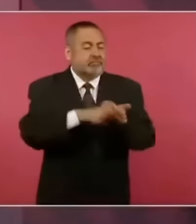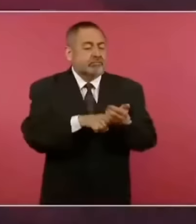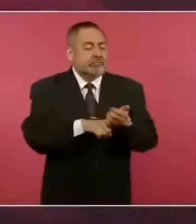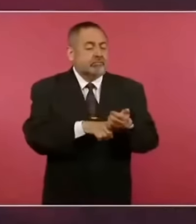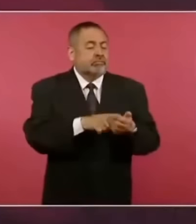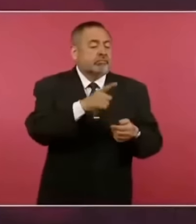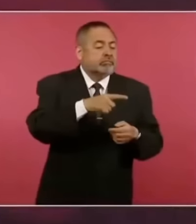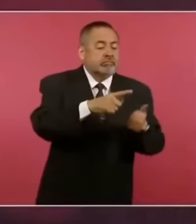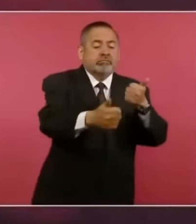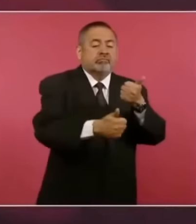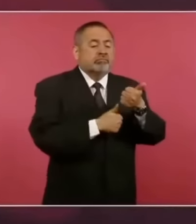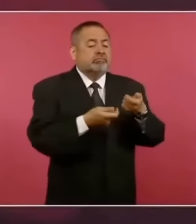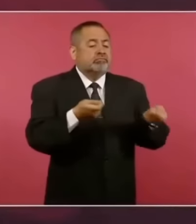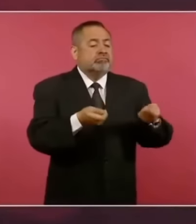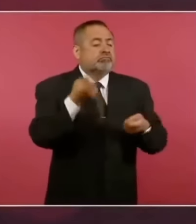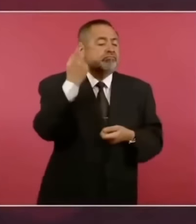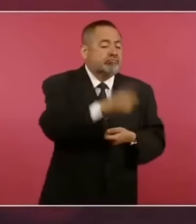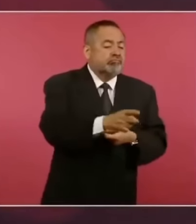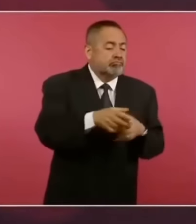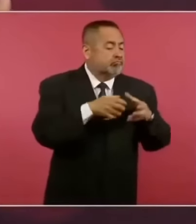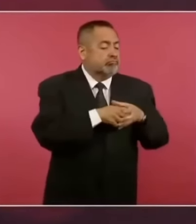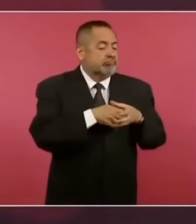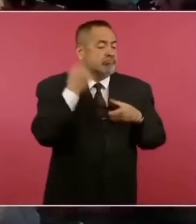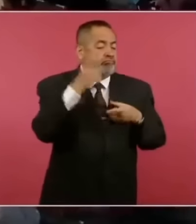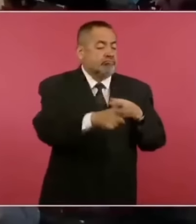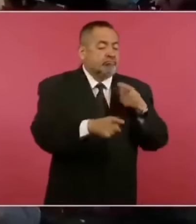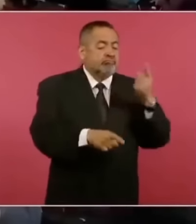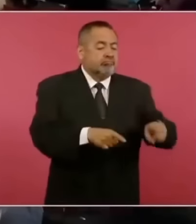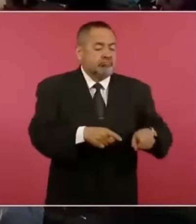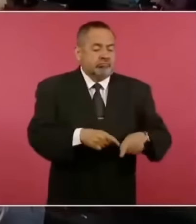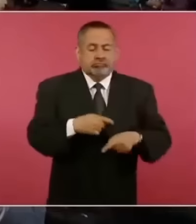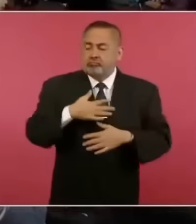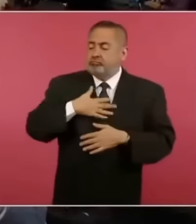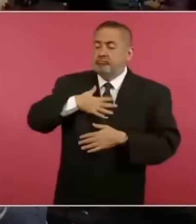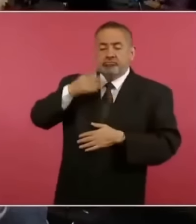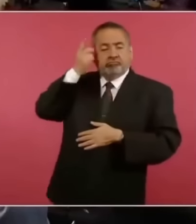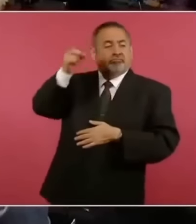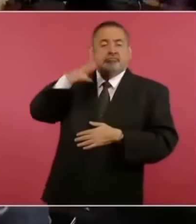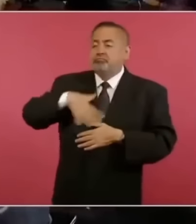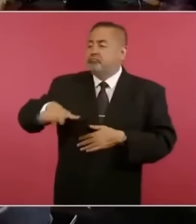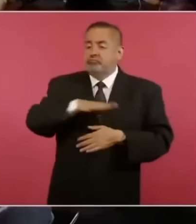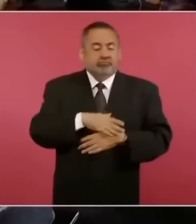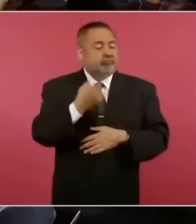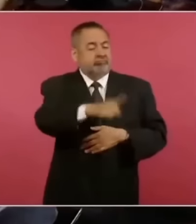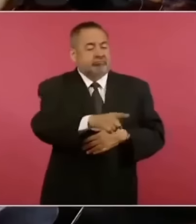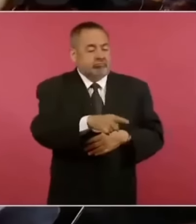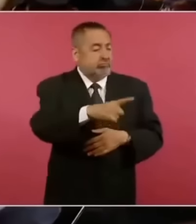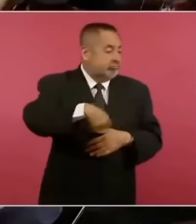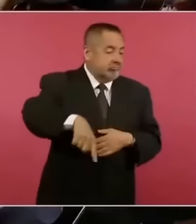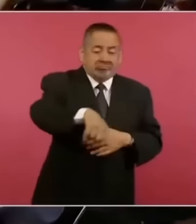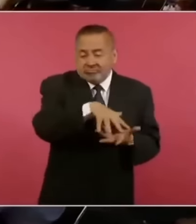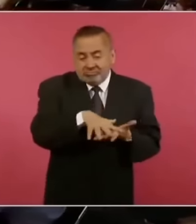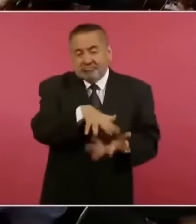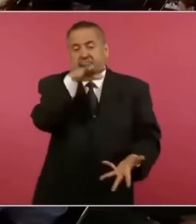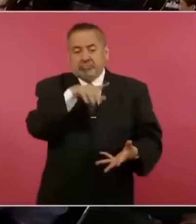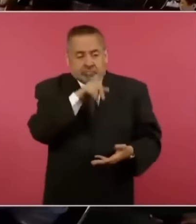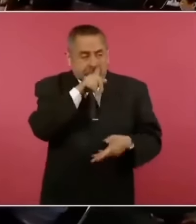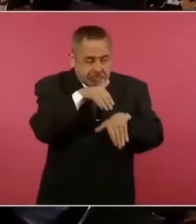otra forma subordinado a la oligarquía los que se sentían los dueños de México y que